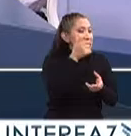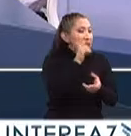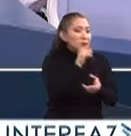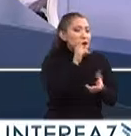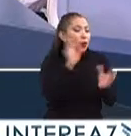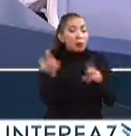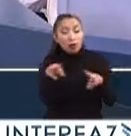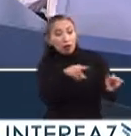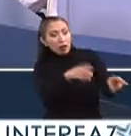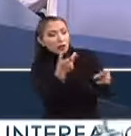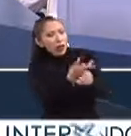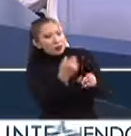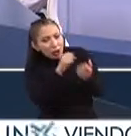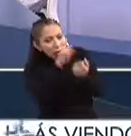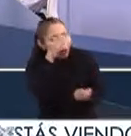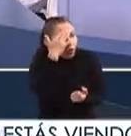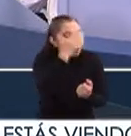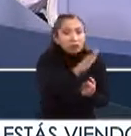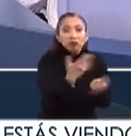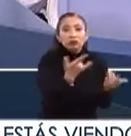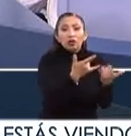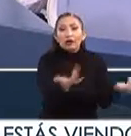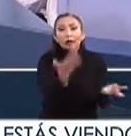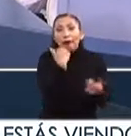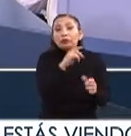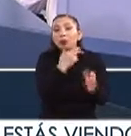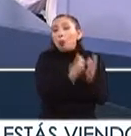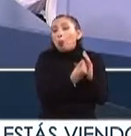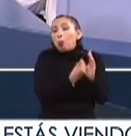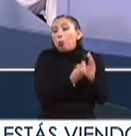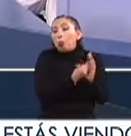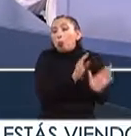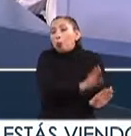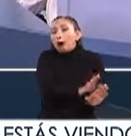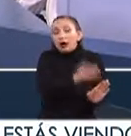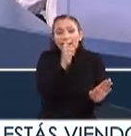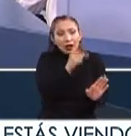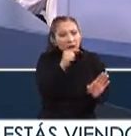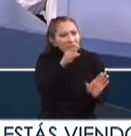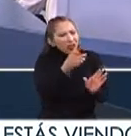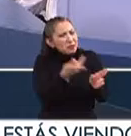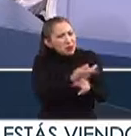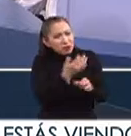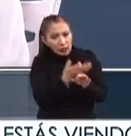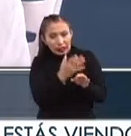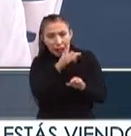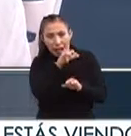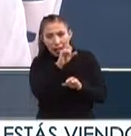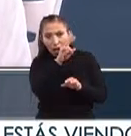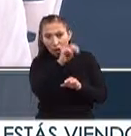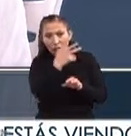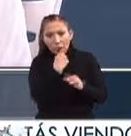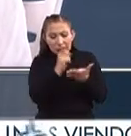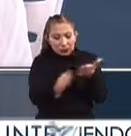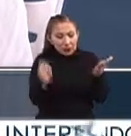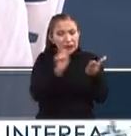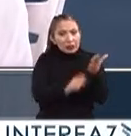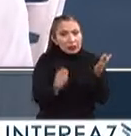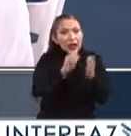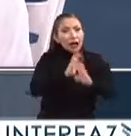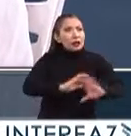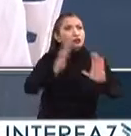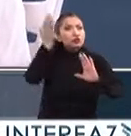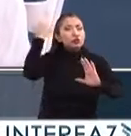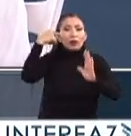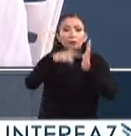generalmente no se voltea a ver, ¿no? Donde no se conocen estas historias. Y pues ver esa actualidad, ¿no? Que si bien León pues ha venido escribiendo canciones